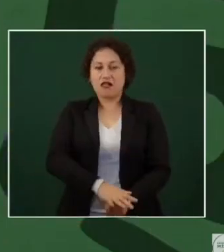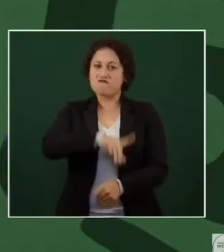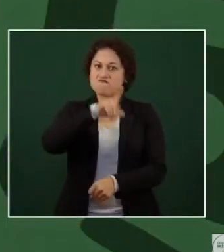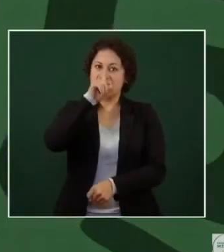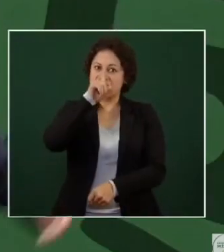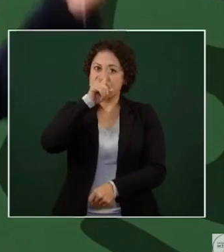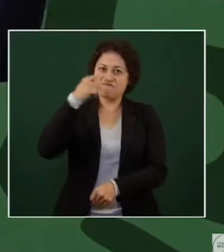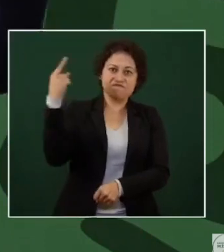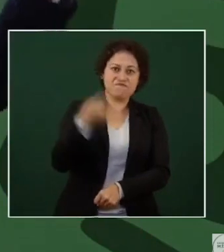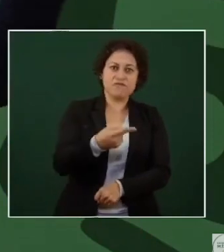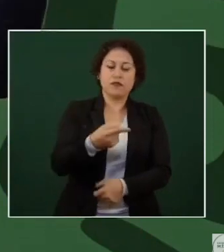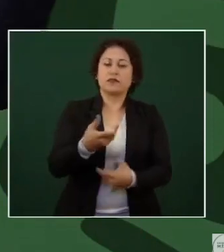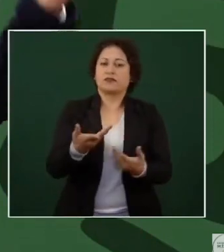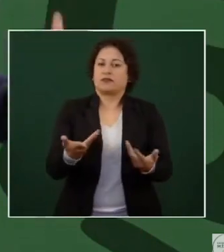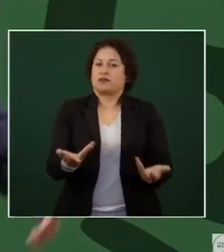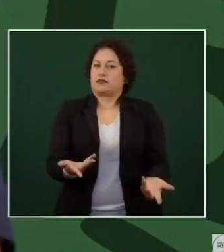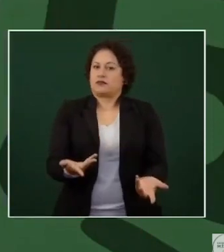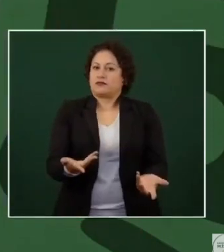O sea, no estoy